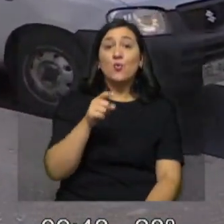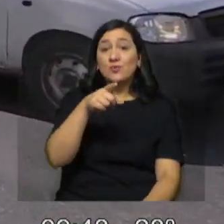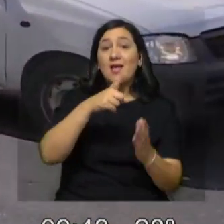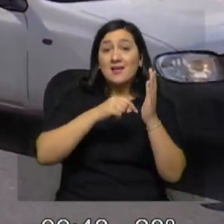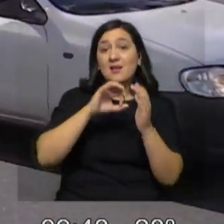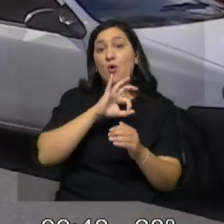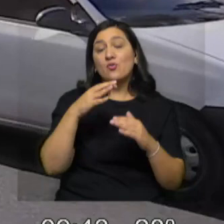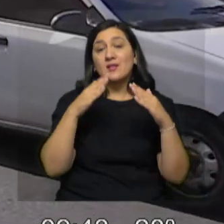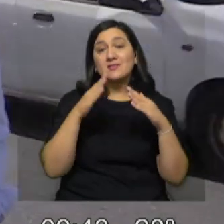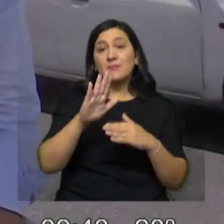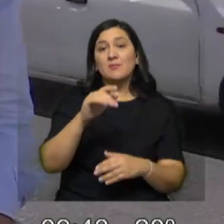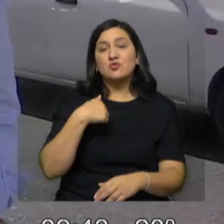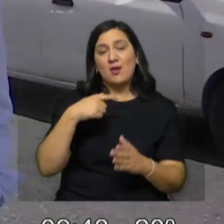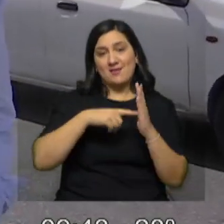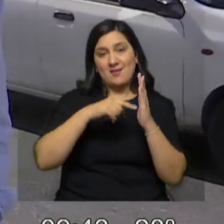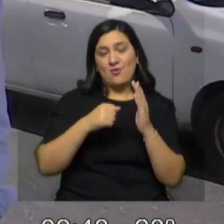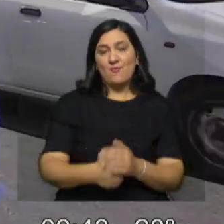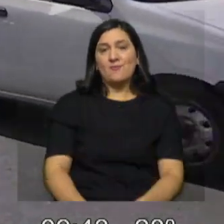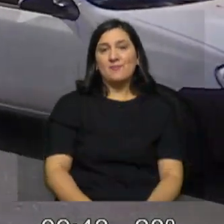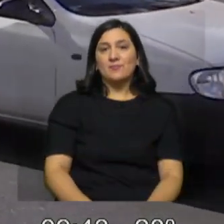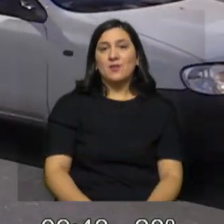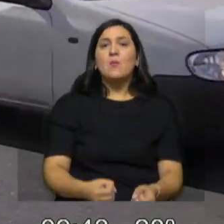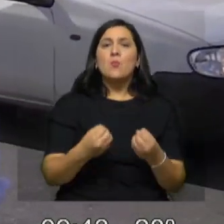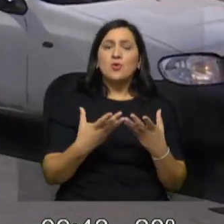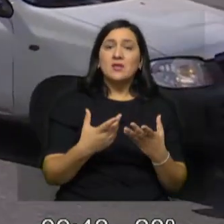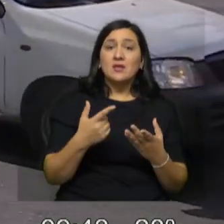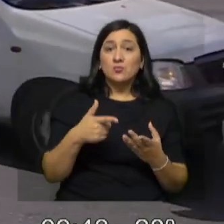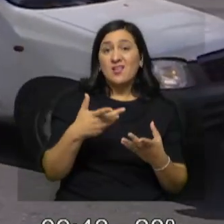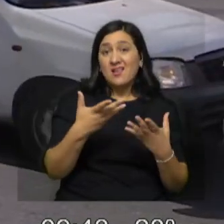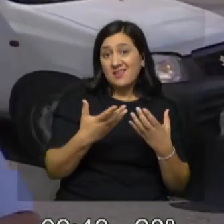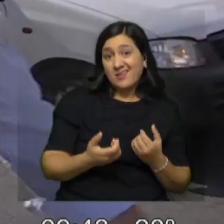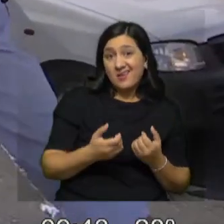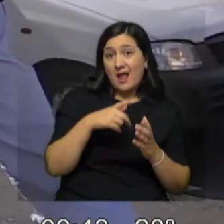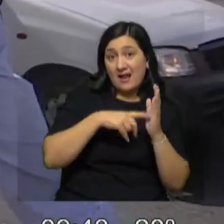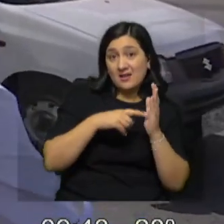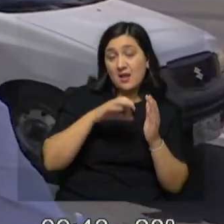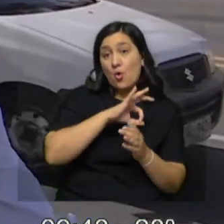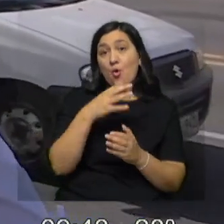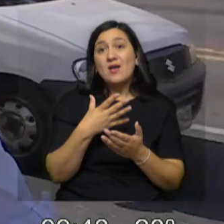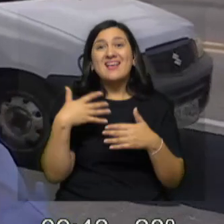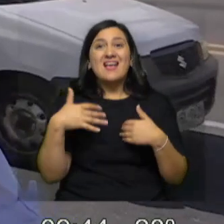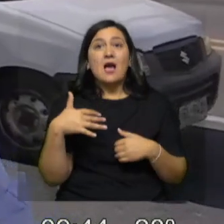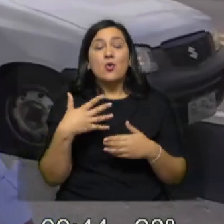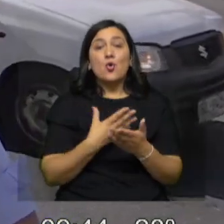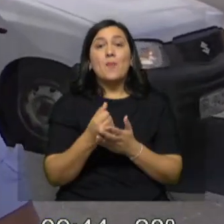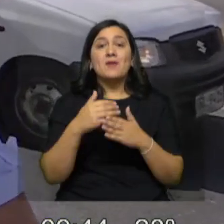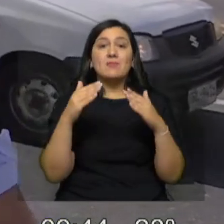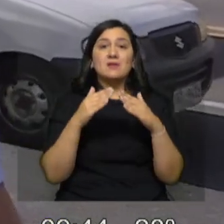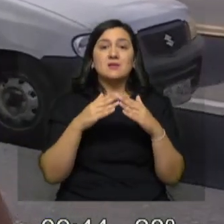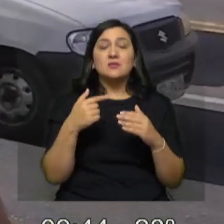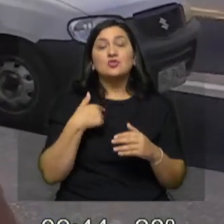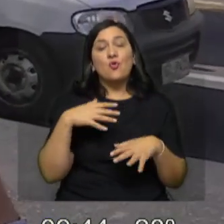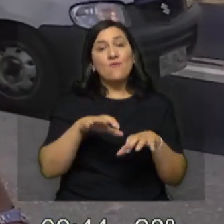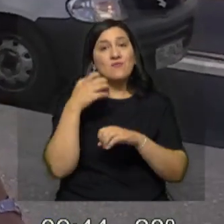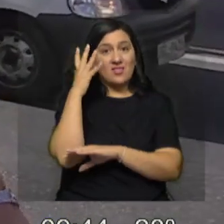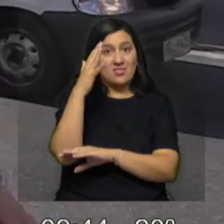alquila o tiene casa propia? Alquilo. ¿Alquila? ¿Por qué alquila? ¿Es su deseo? ¿Quizá está medio caro comprar una casa? No, pues soy del